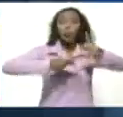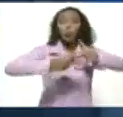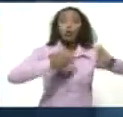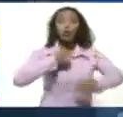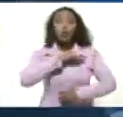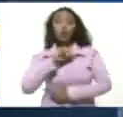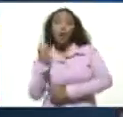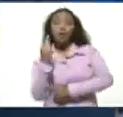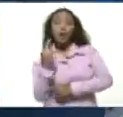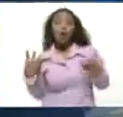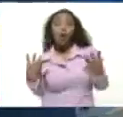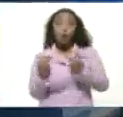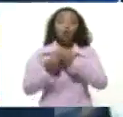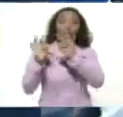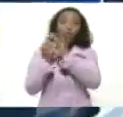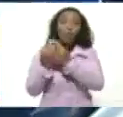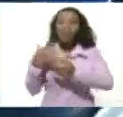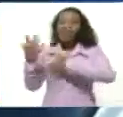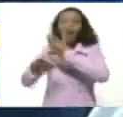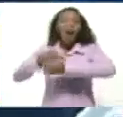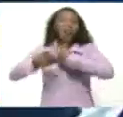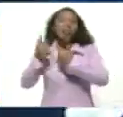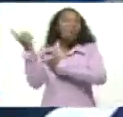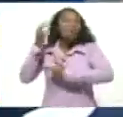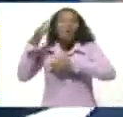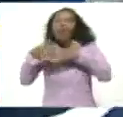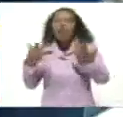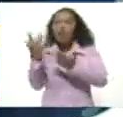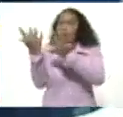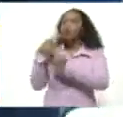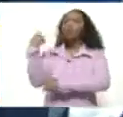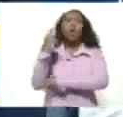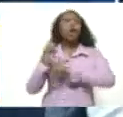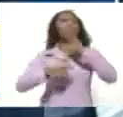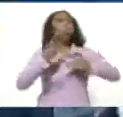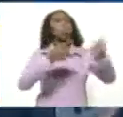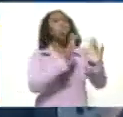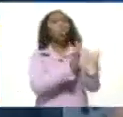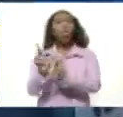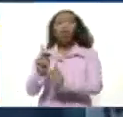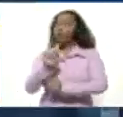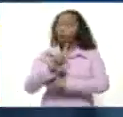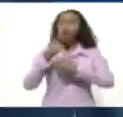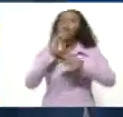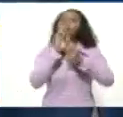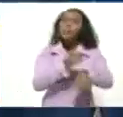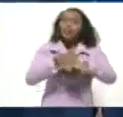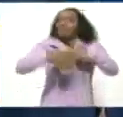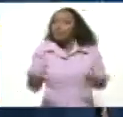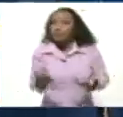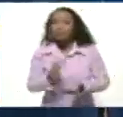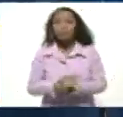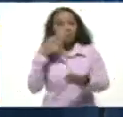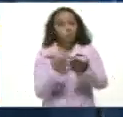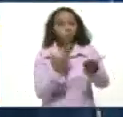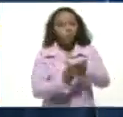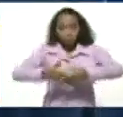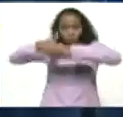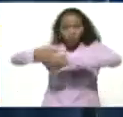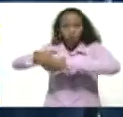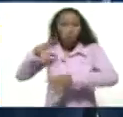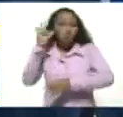eje, junto con su familia. ¿Qué produce? Por muchísimos años. No me digas solo el proceso organizativo, dime el resultado. Además, le voy a presentar a Magali para Magali, que haga el